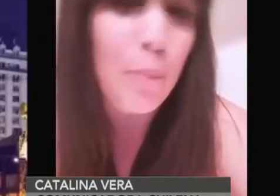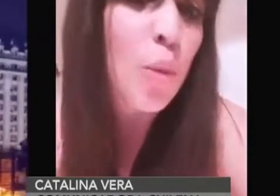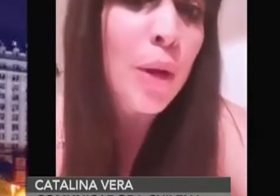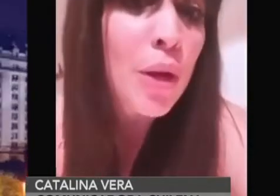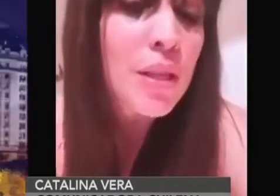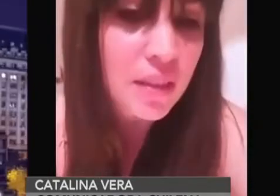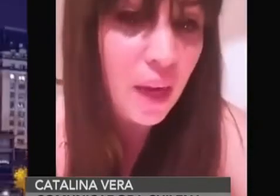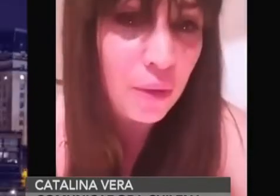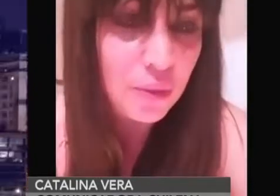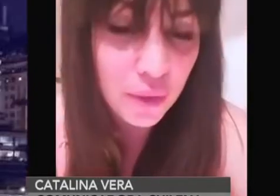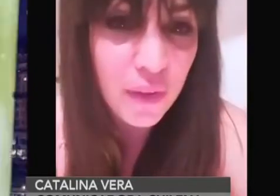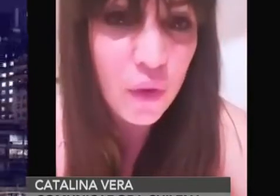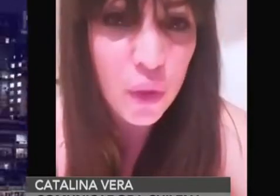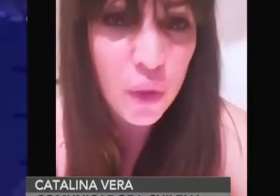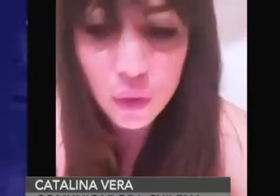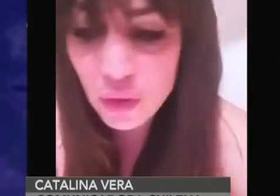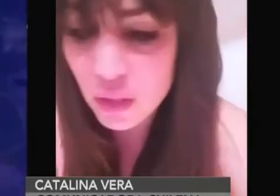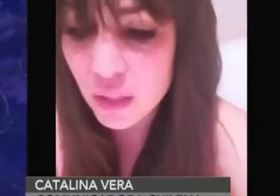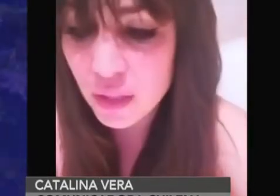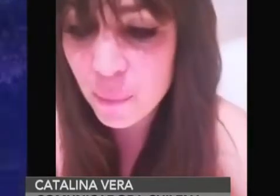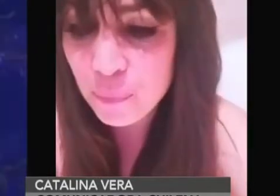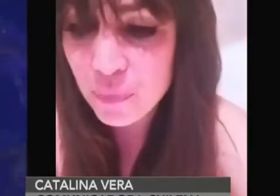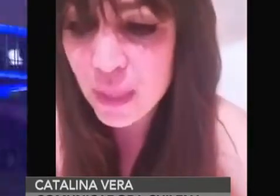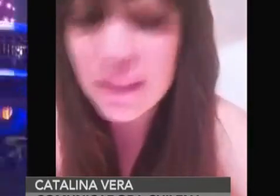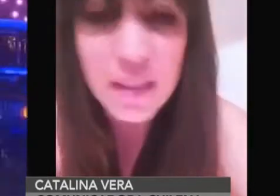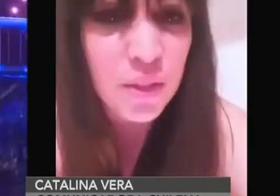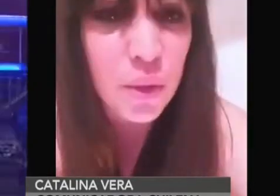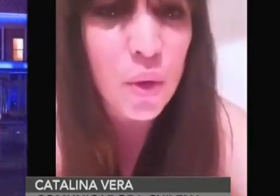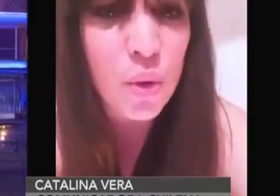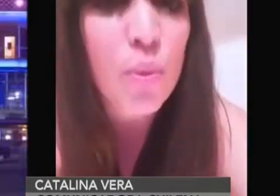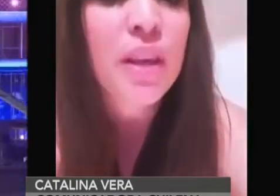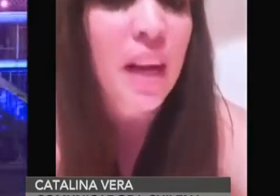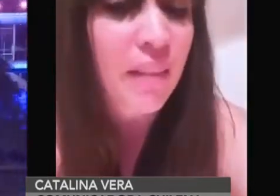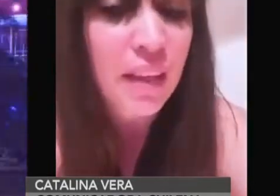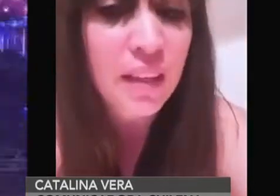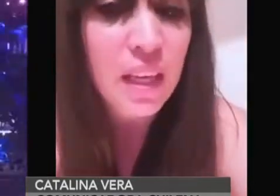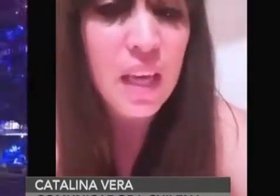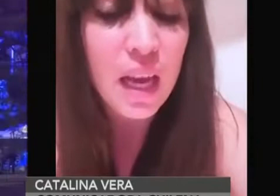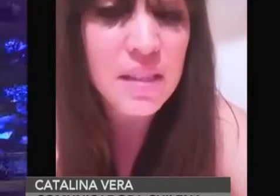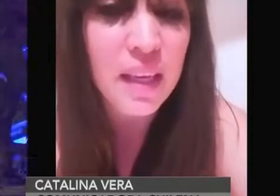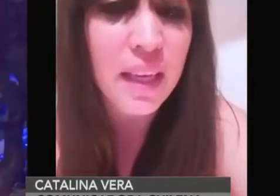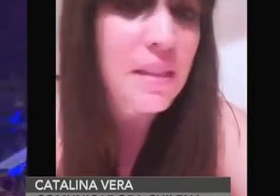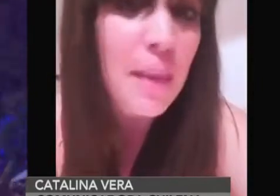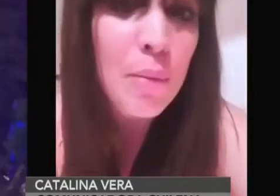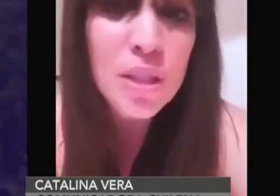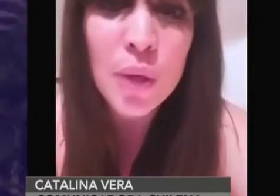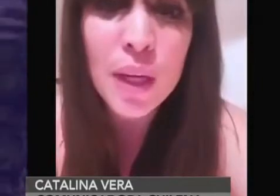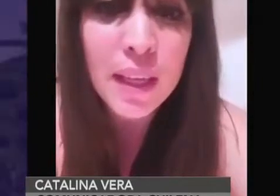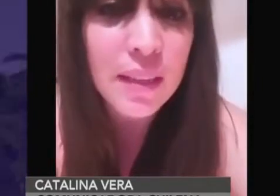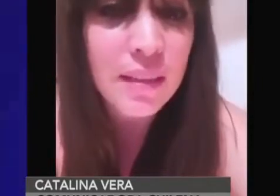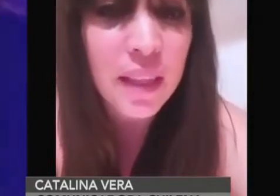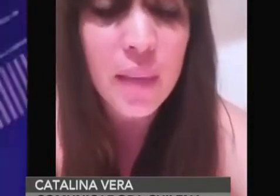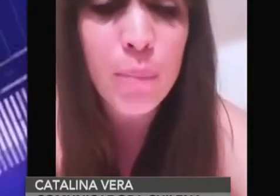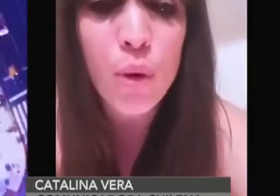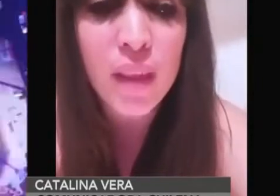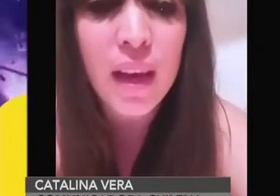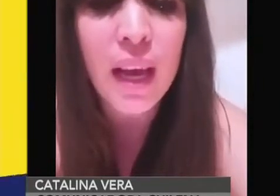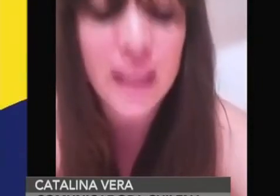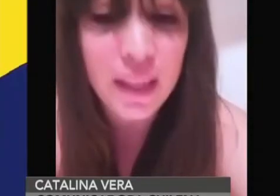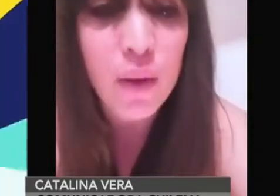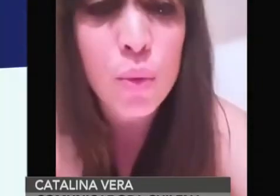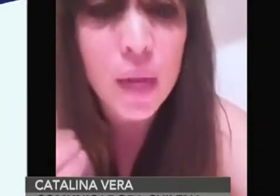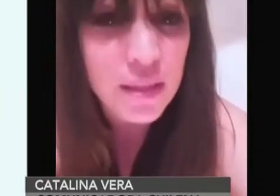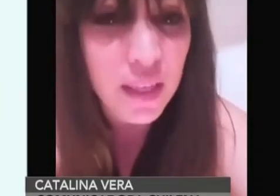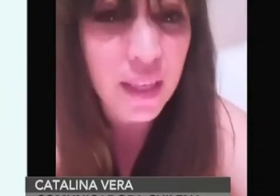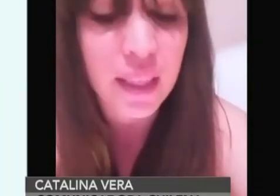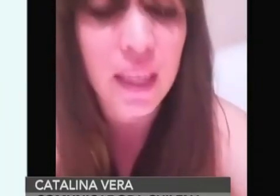Por lo menos en Santiago, donde vivo yo, está siendo muy grave. Así que instamos a toda la gente que pueda